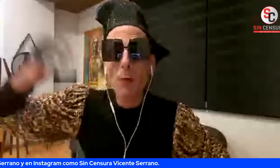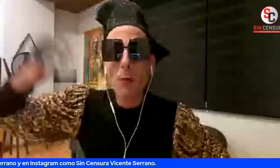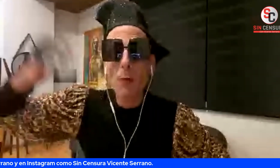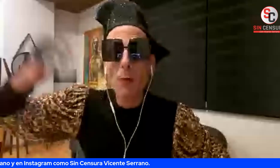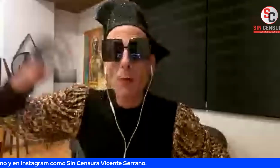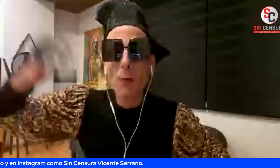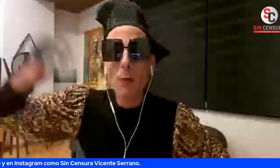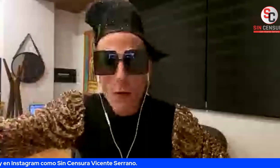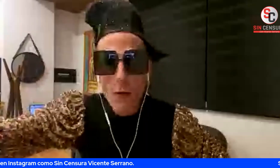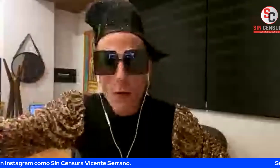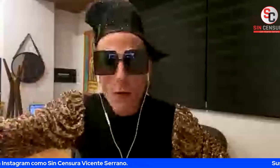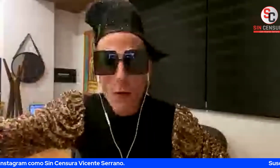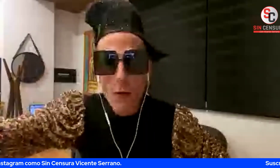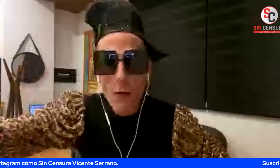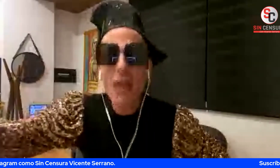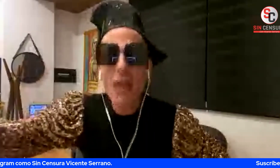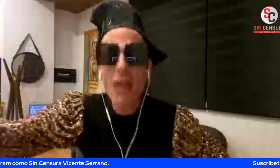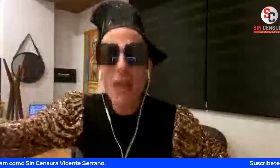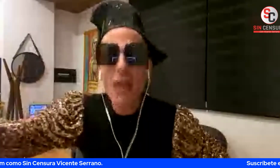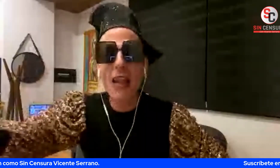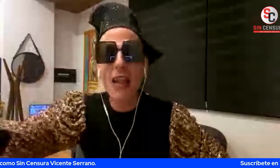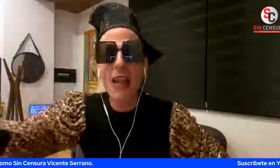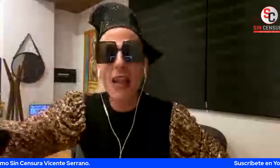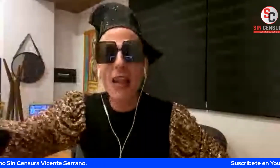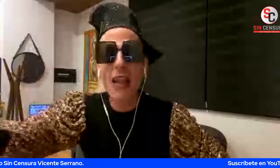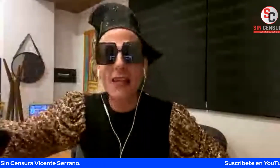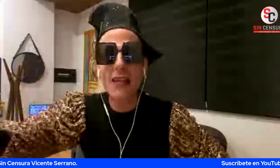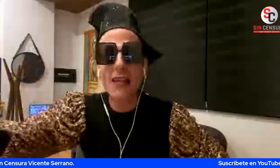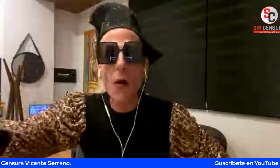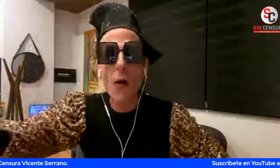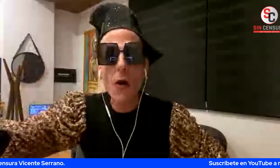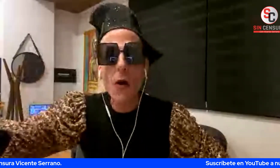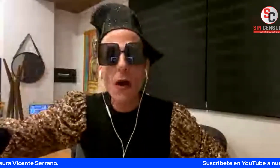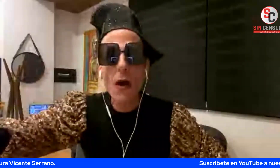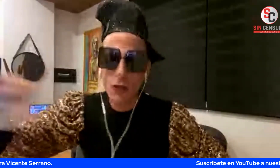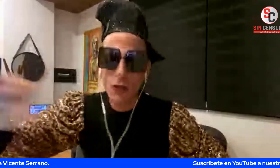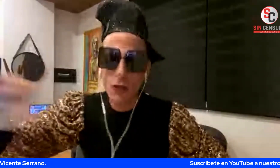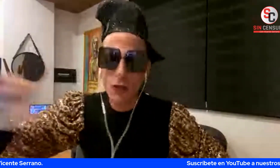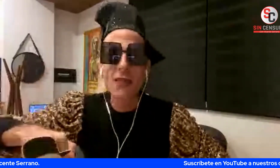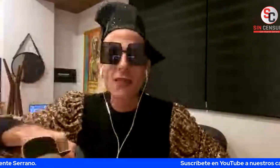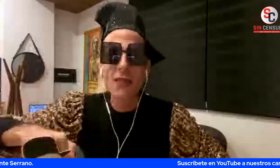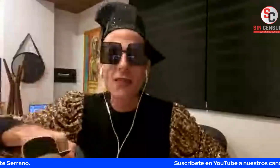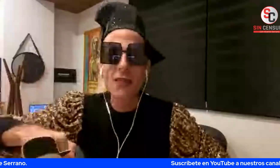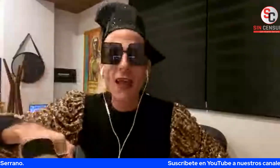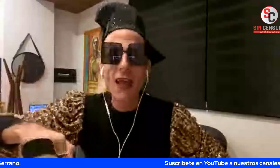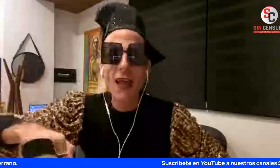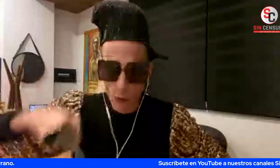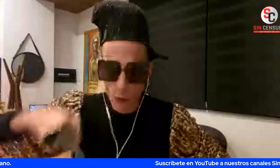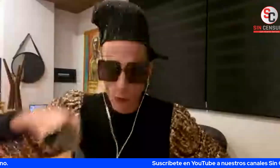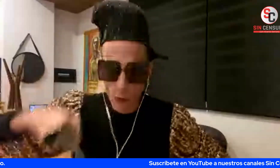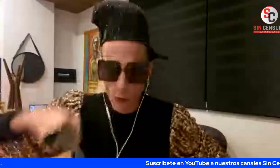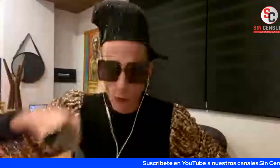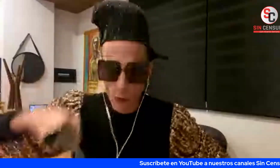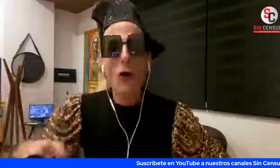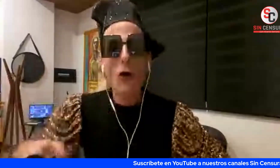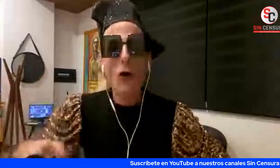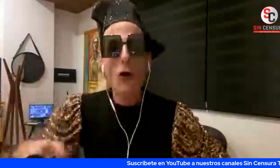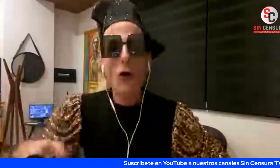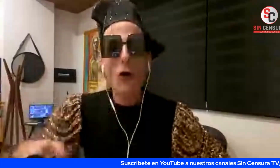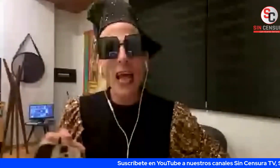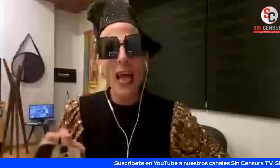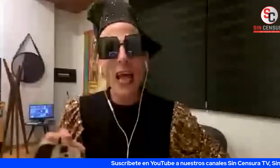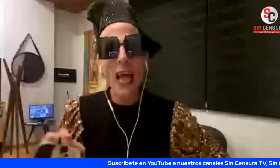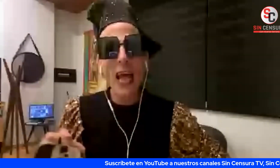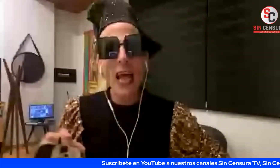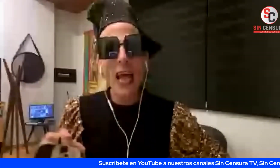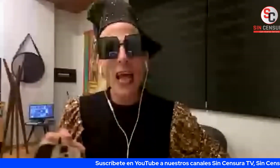para después hacerle un daño al Senado y venderlos en la librería del Senado otra vez con un subsidio. O sea